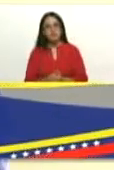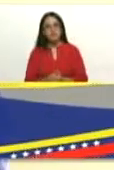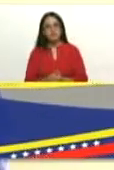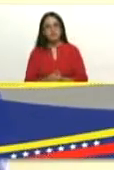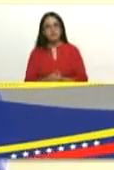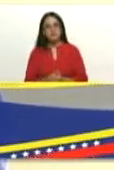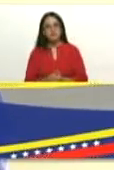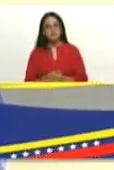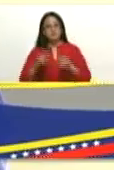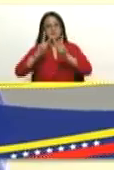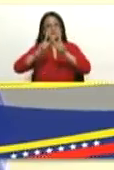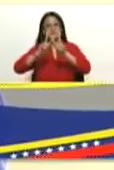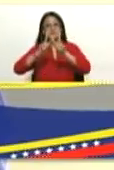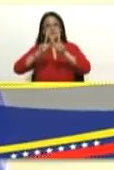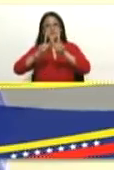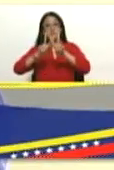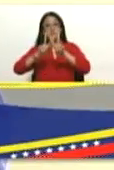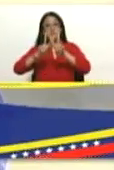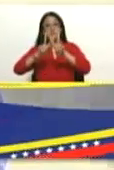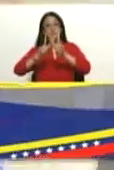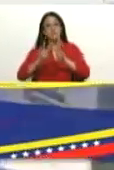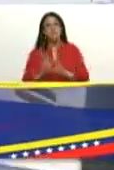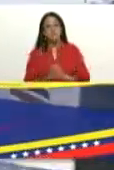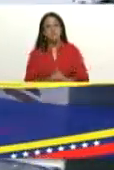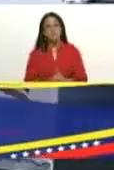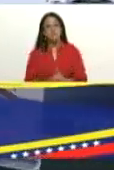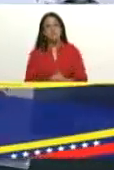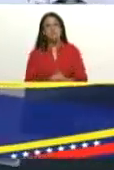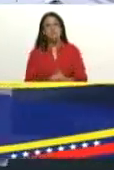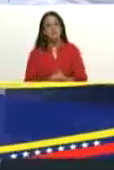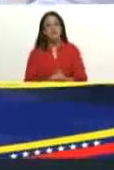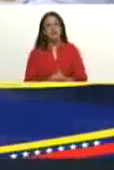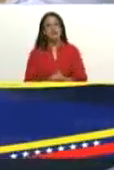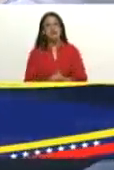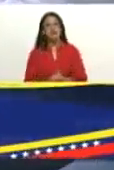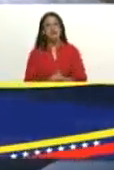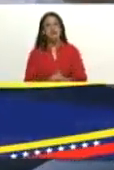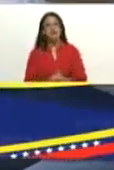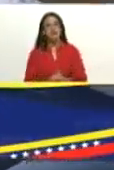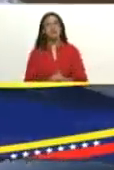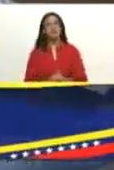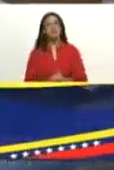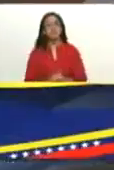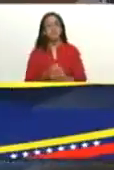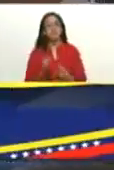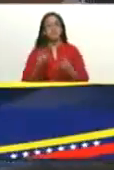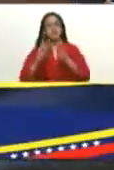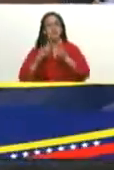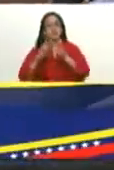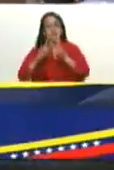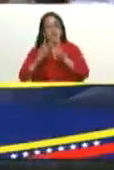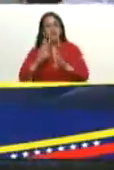Misión Vivienda Venezuela. Los viviendo venezolanos, las viviendas